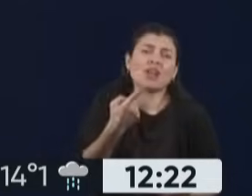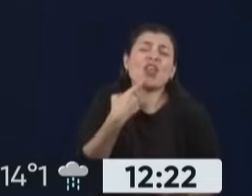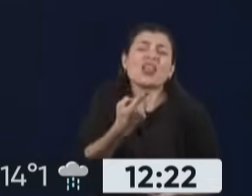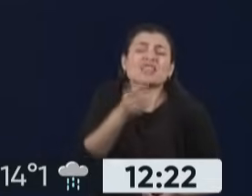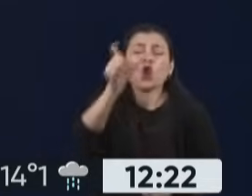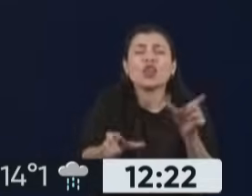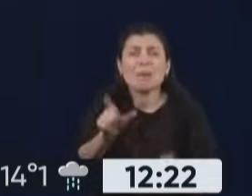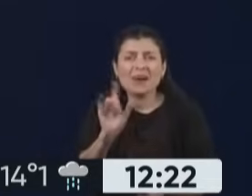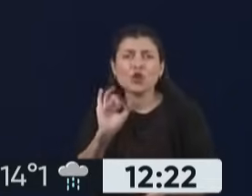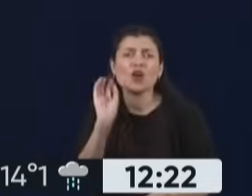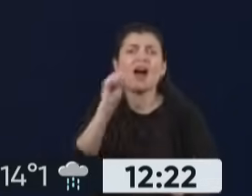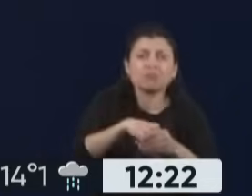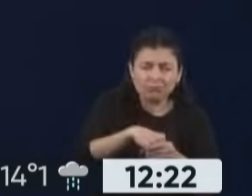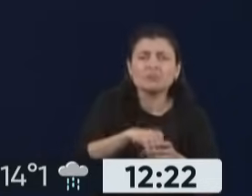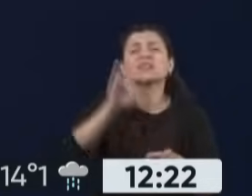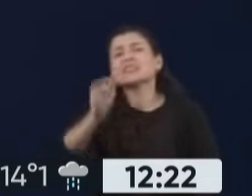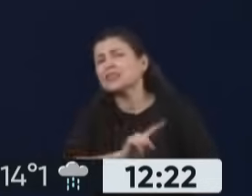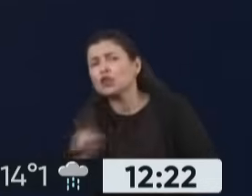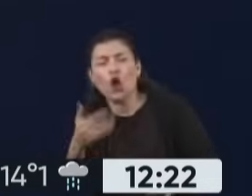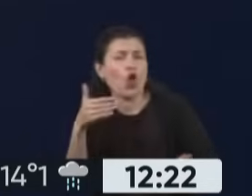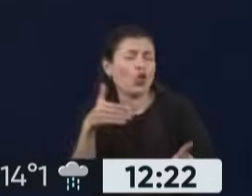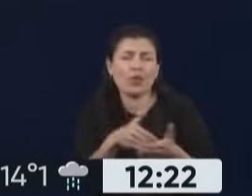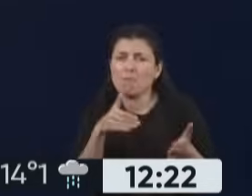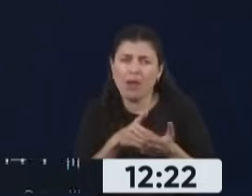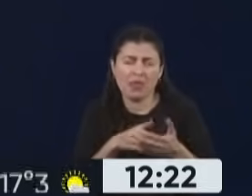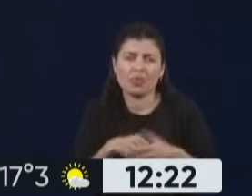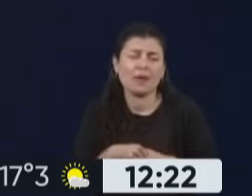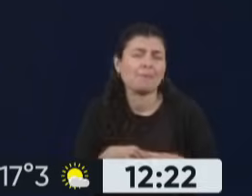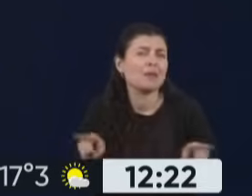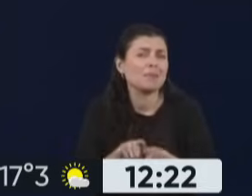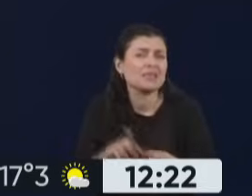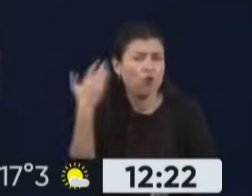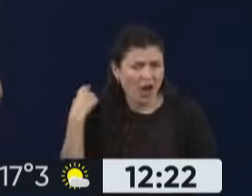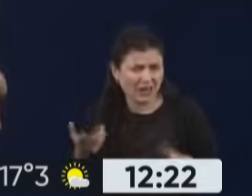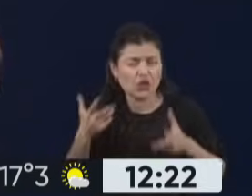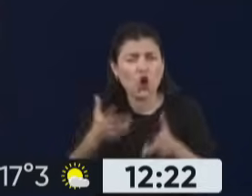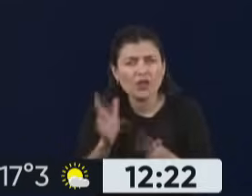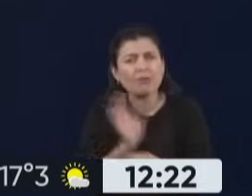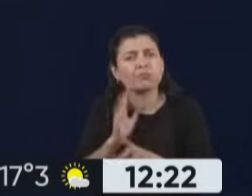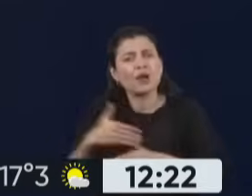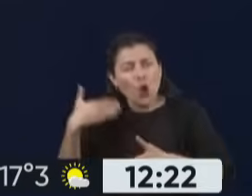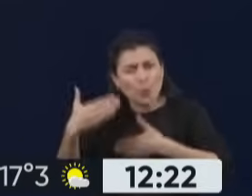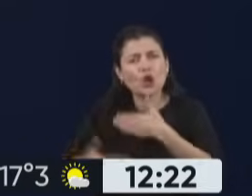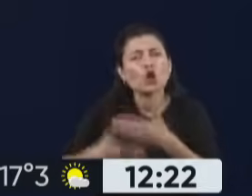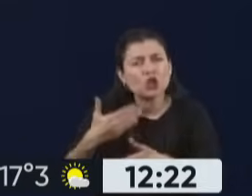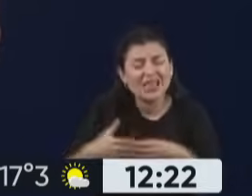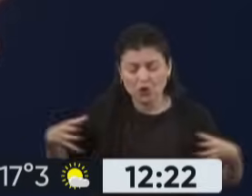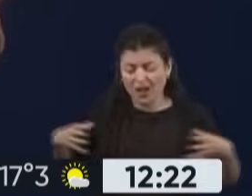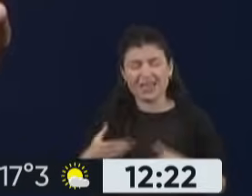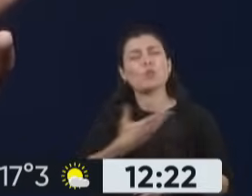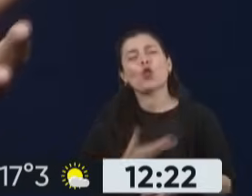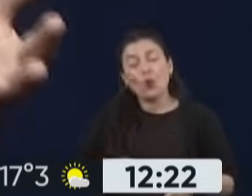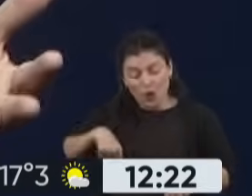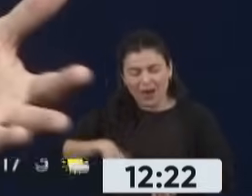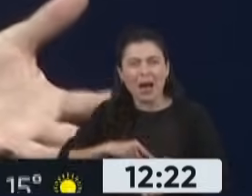no. Entonces, como digo, es un proceso, de nuestro lado somos los que lo estamos